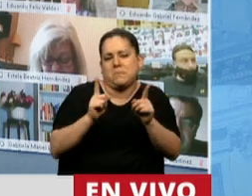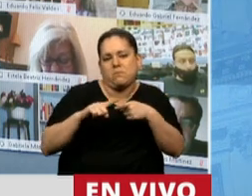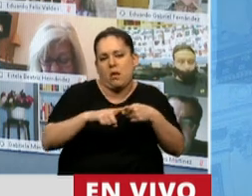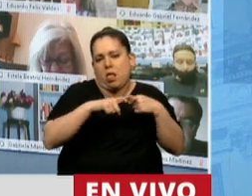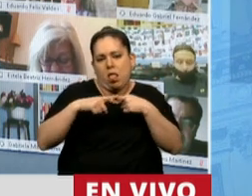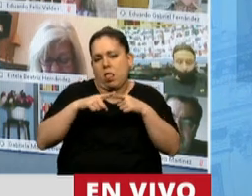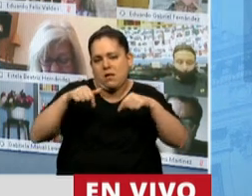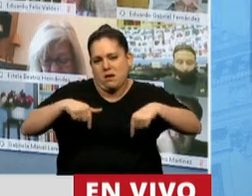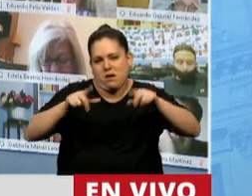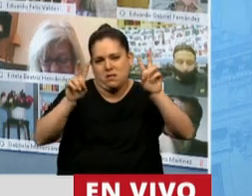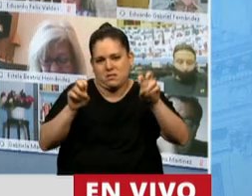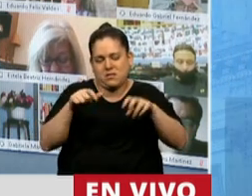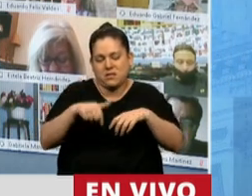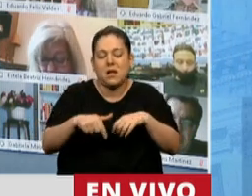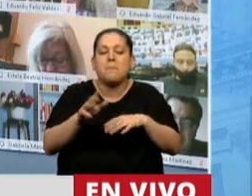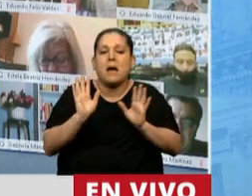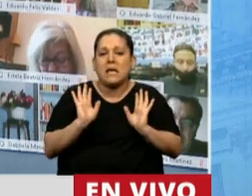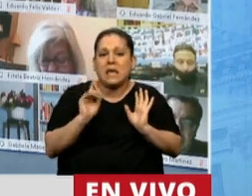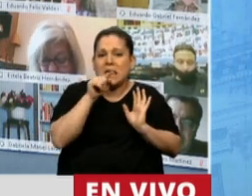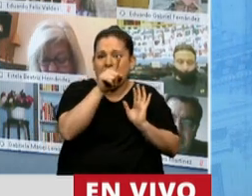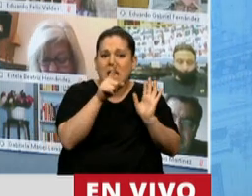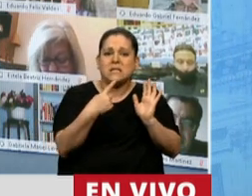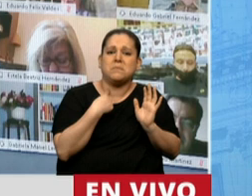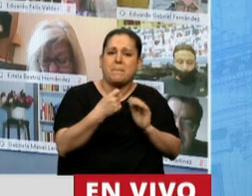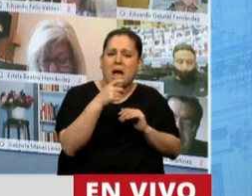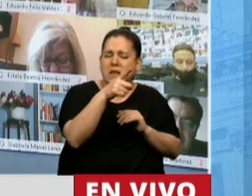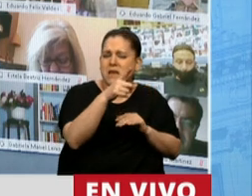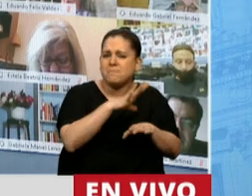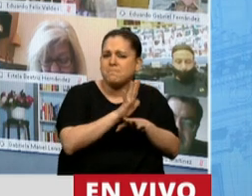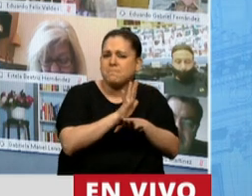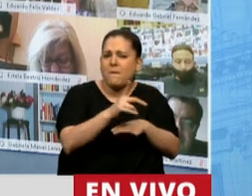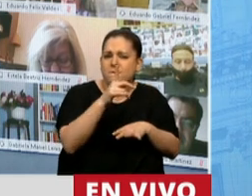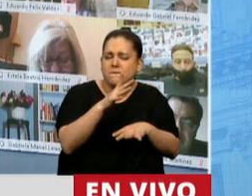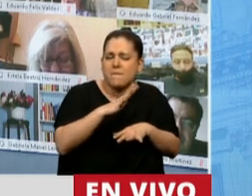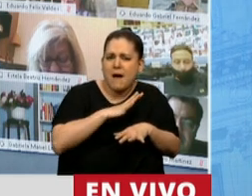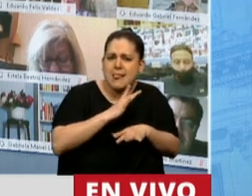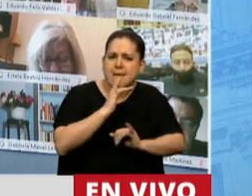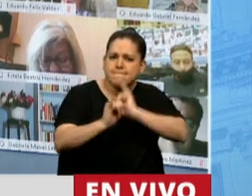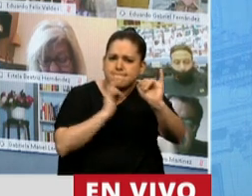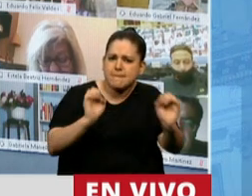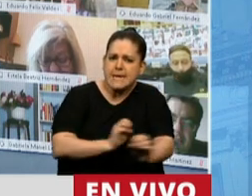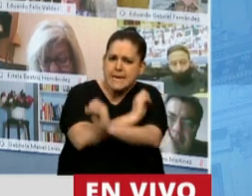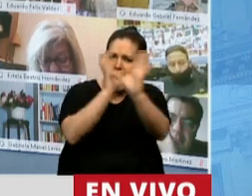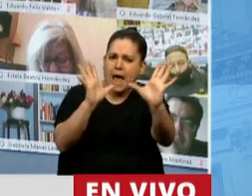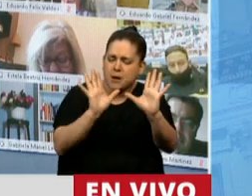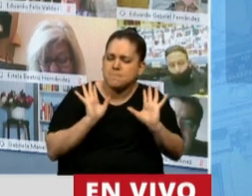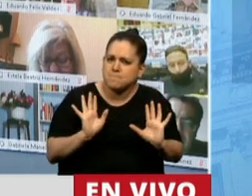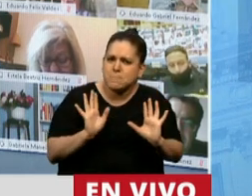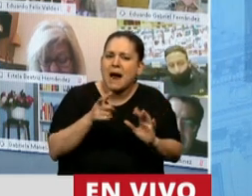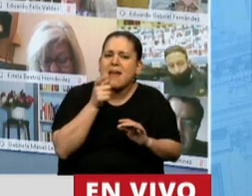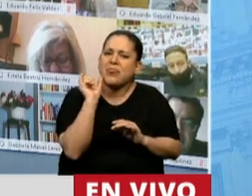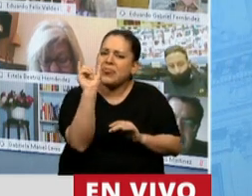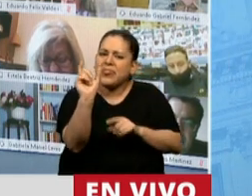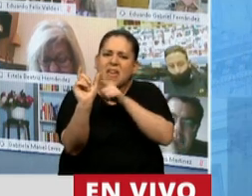respecto a este tema este que no es tan claro como como para definir lo que se ha